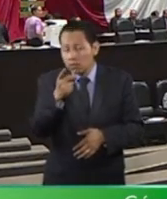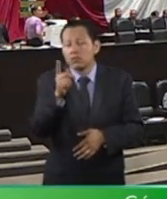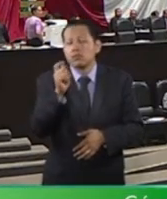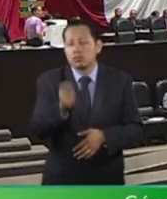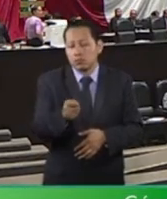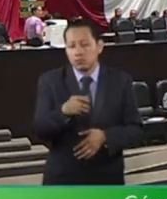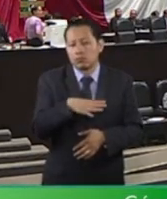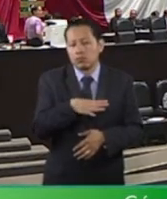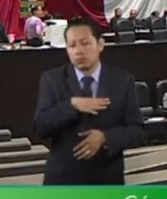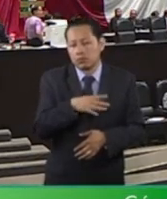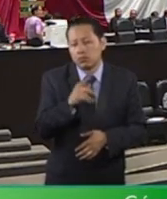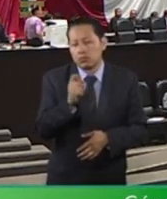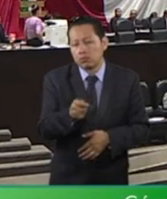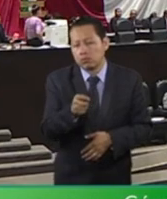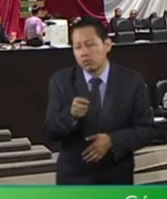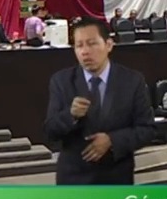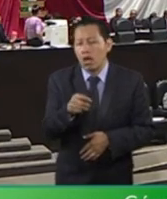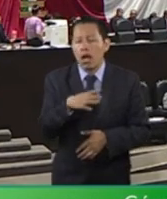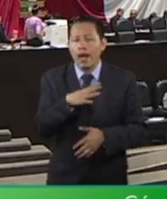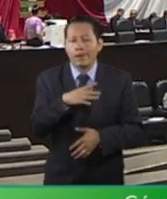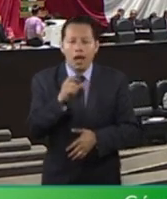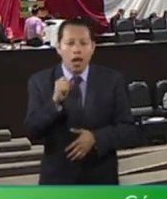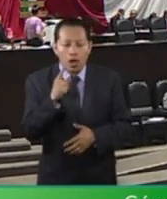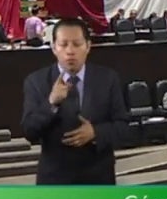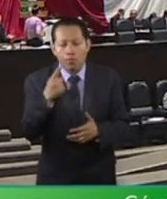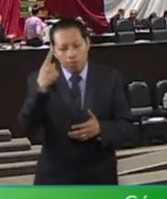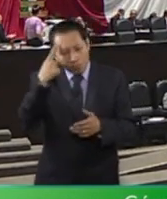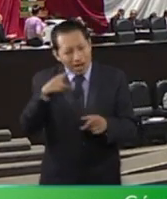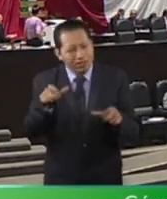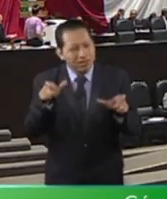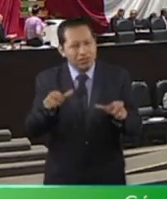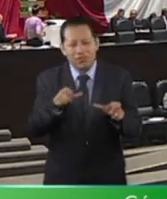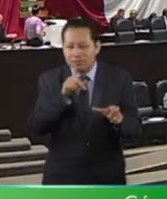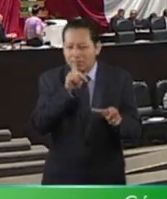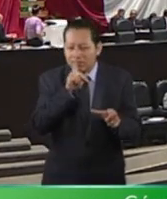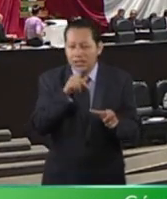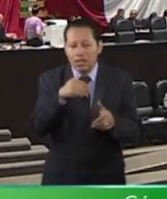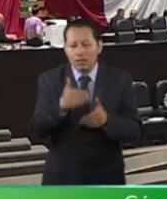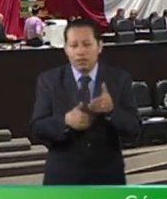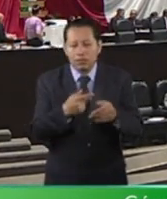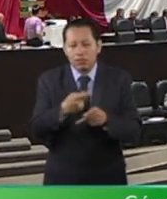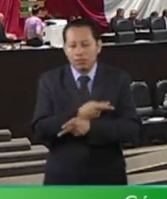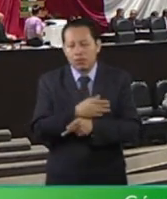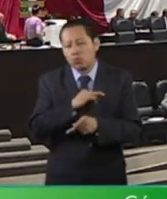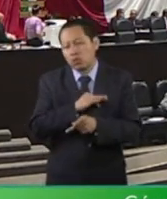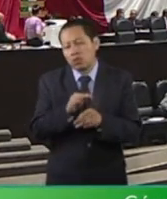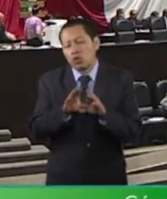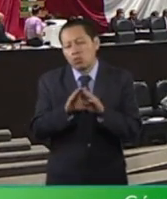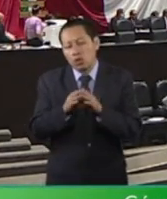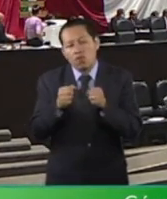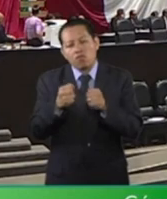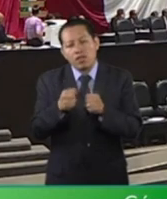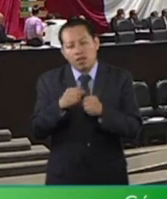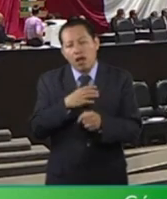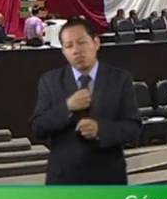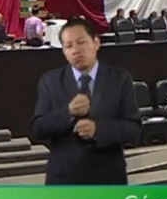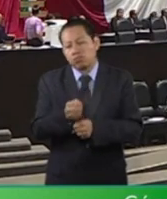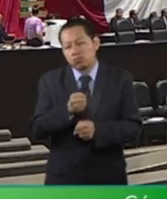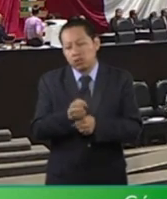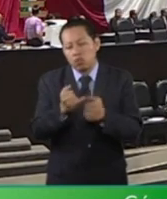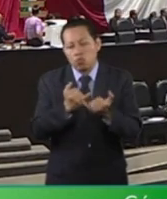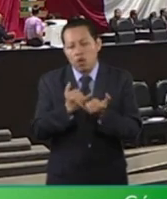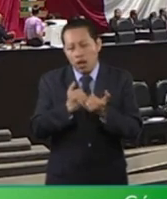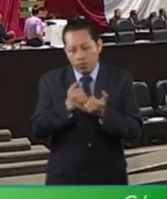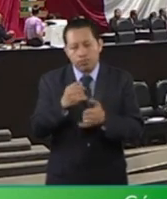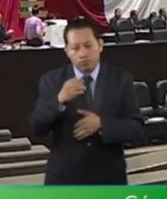que la ausencia de una verdadera estrategia de seguridad ha significado el incremento exponencial de la violencia y el